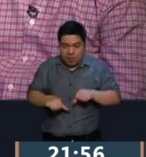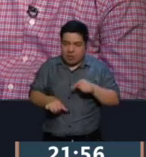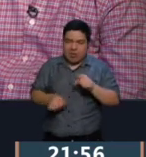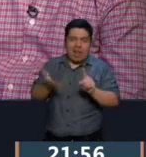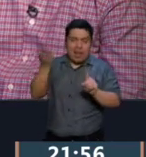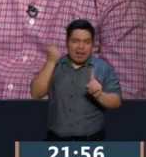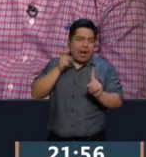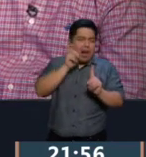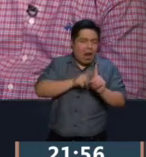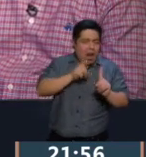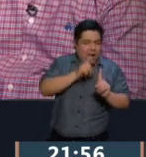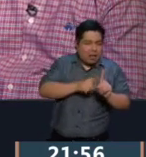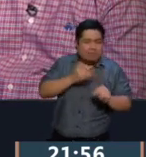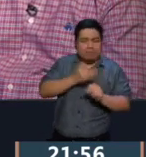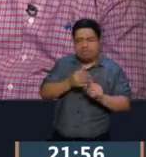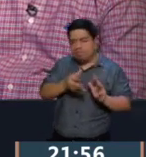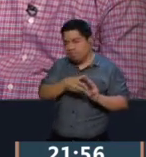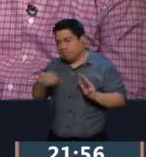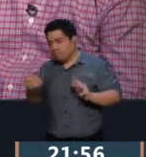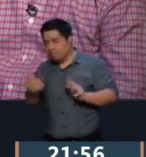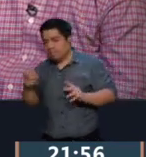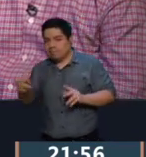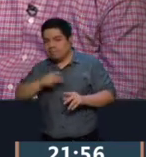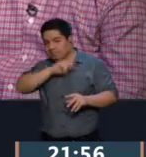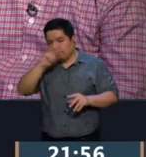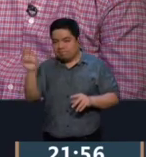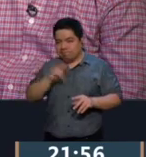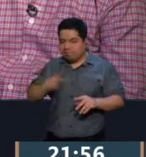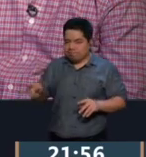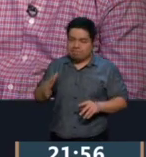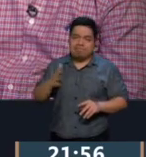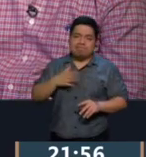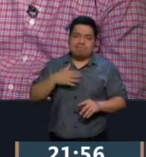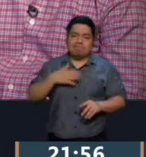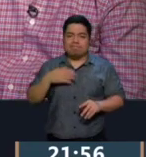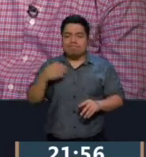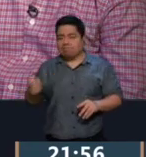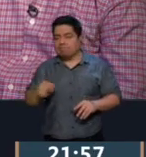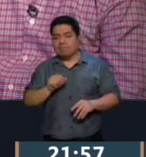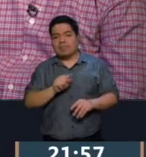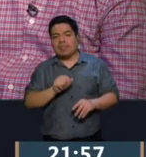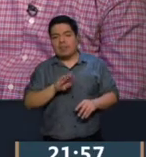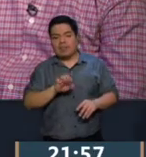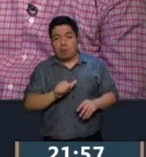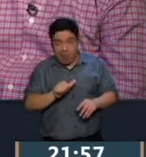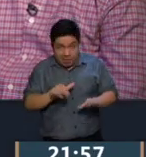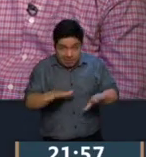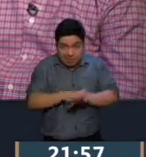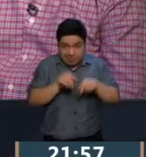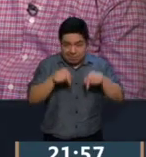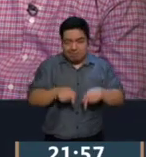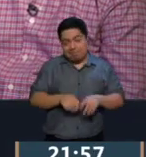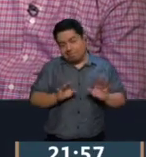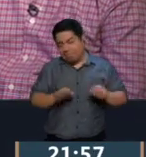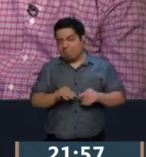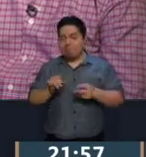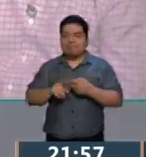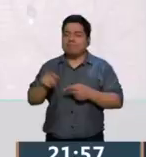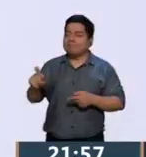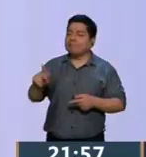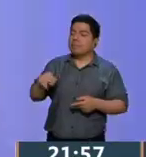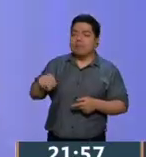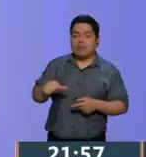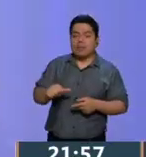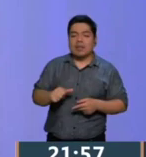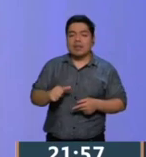que criticaron, y no solamente igual, sino peor. Yo estoy convencido que con Santiago eso va a cambiar en esta ciudad. Alejandro Piña, Yo no ¿cómo estoy tan